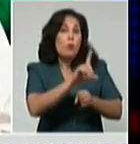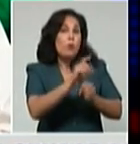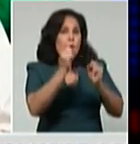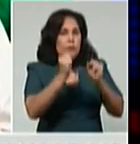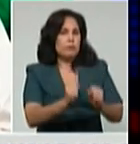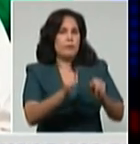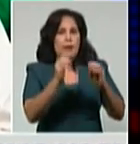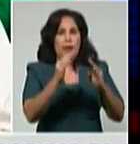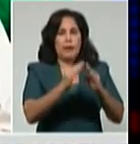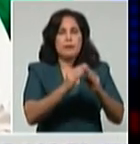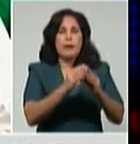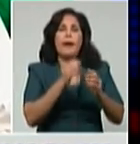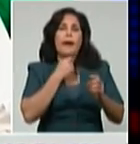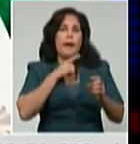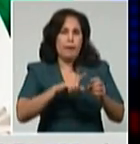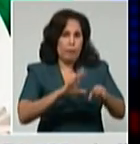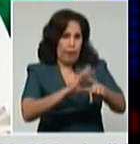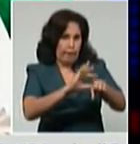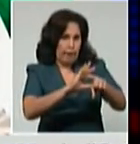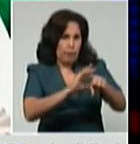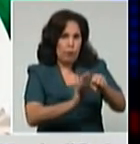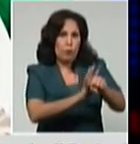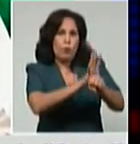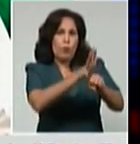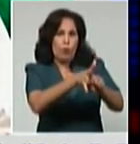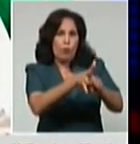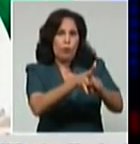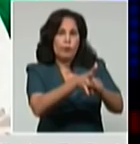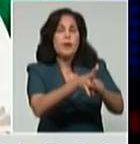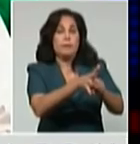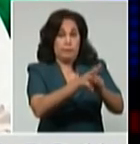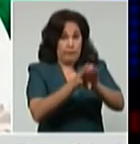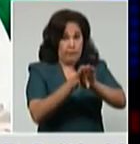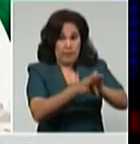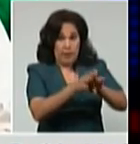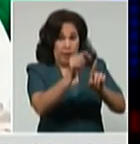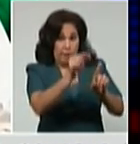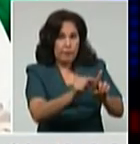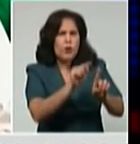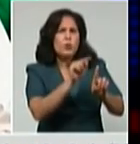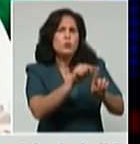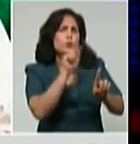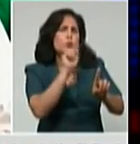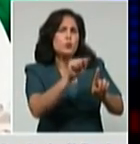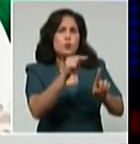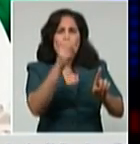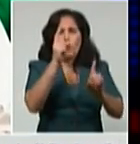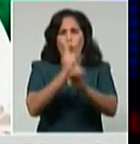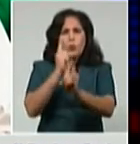domicilio. Está en ingreso domiciliario, fíjese que